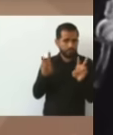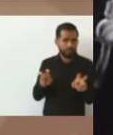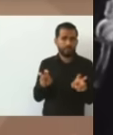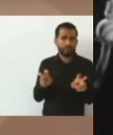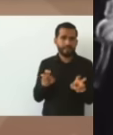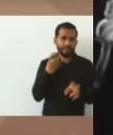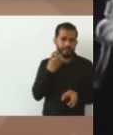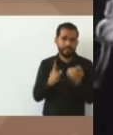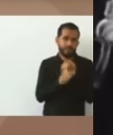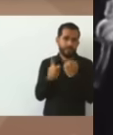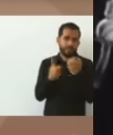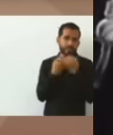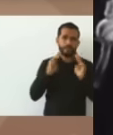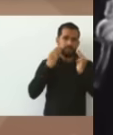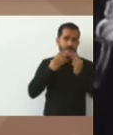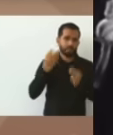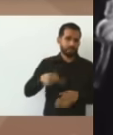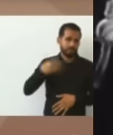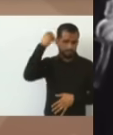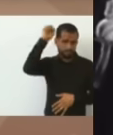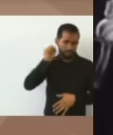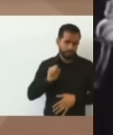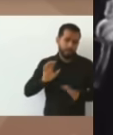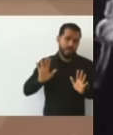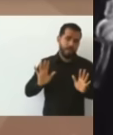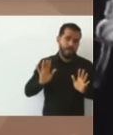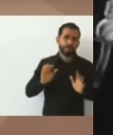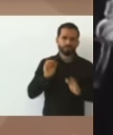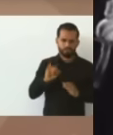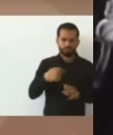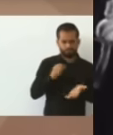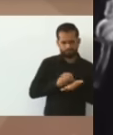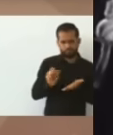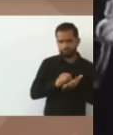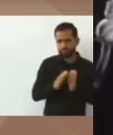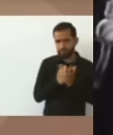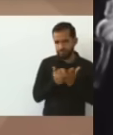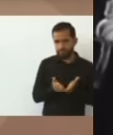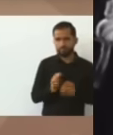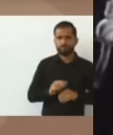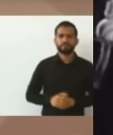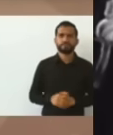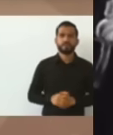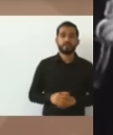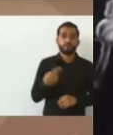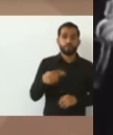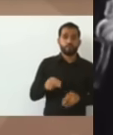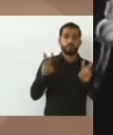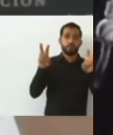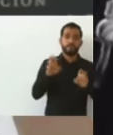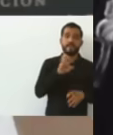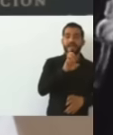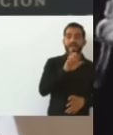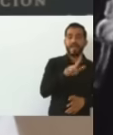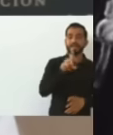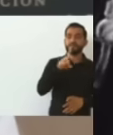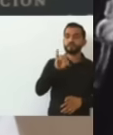sobre el problema del narcotráfico. Tengo que se ha publicado y que está ahí. Se llama El Disimulo.